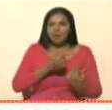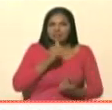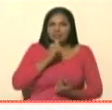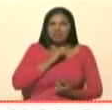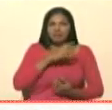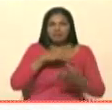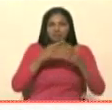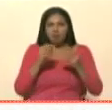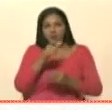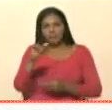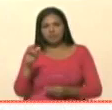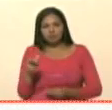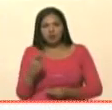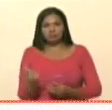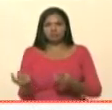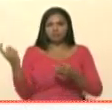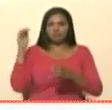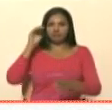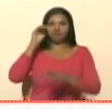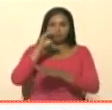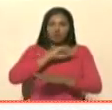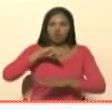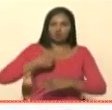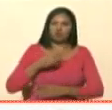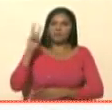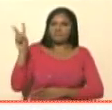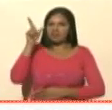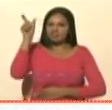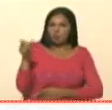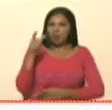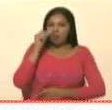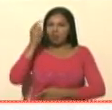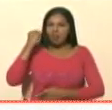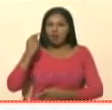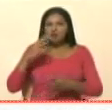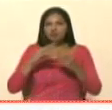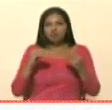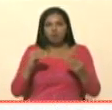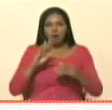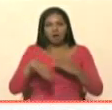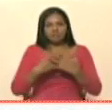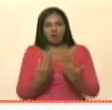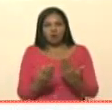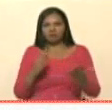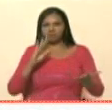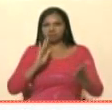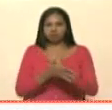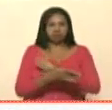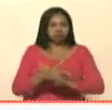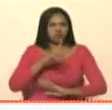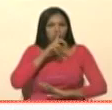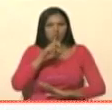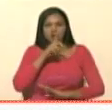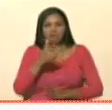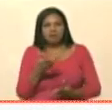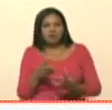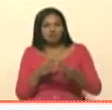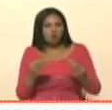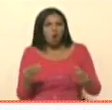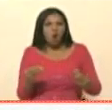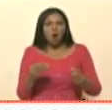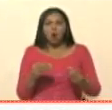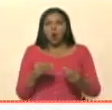generaciones y generaciones que vengan en el futuro. Y además se está haciendo de una manera ruin, ilegal,